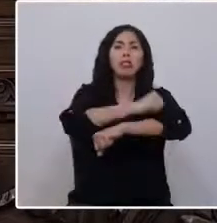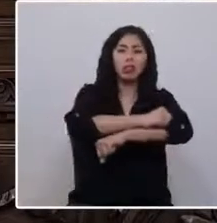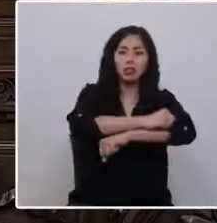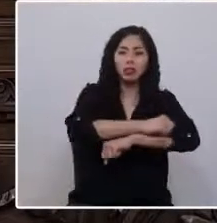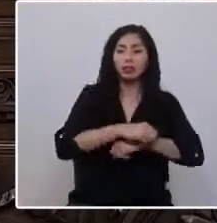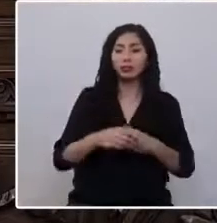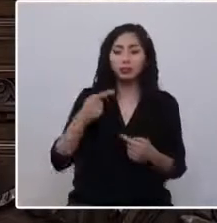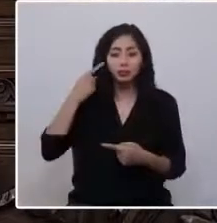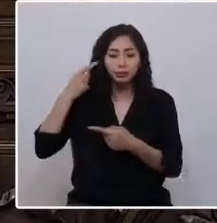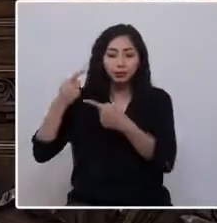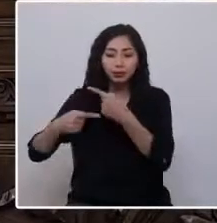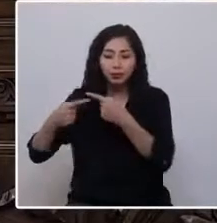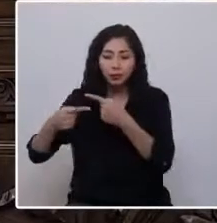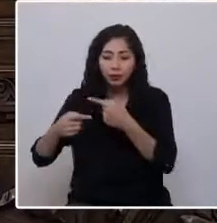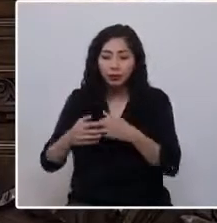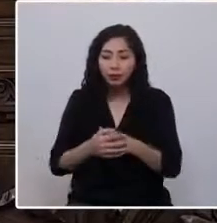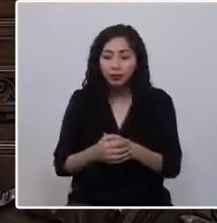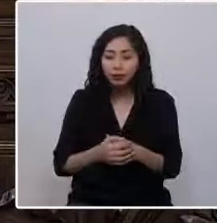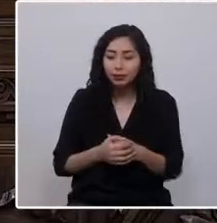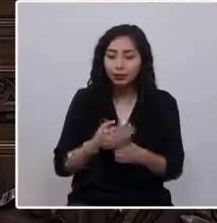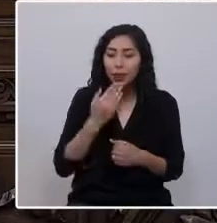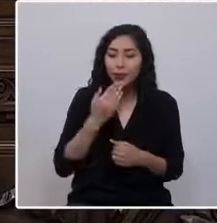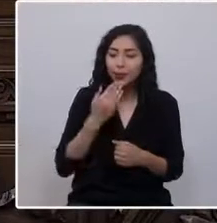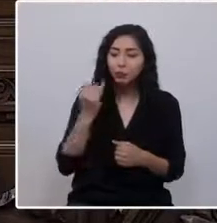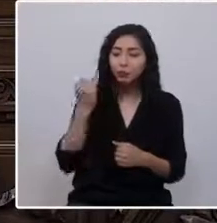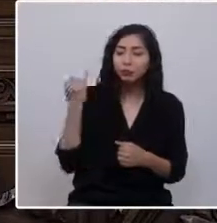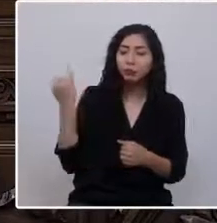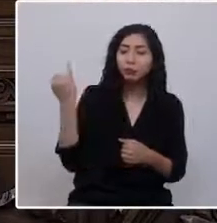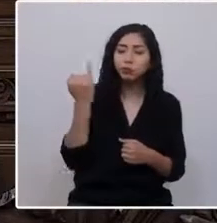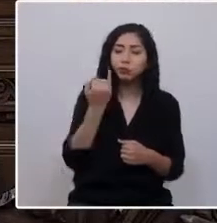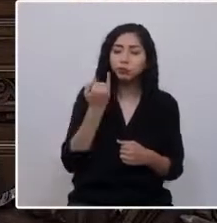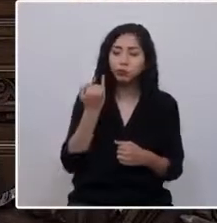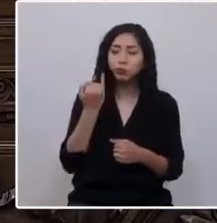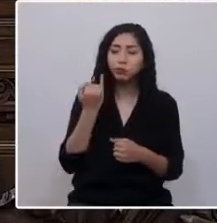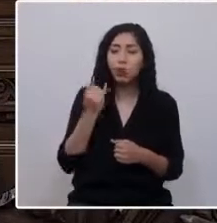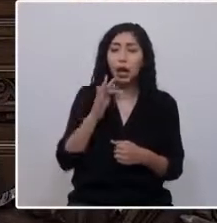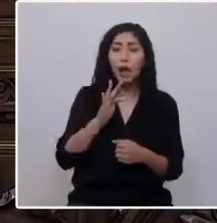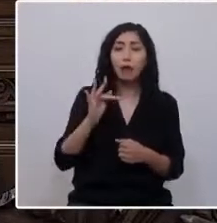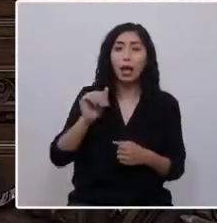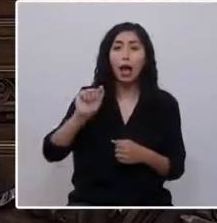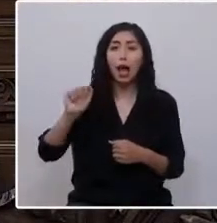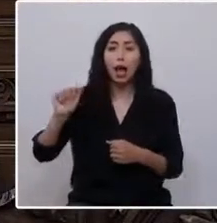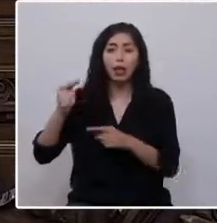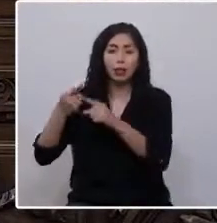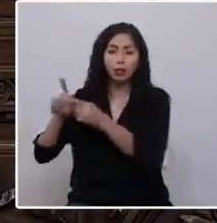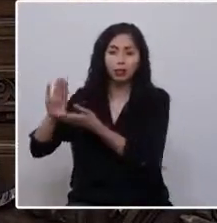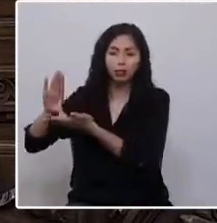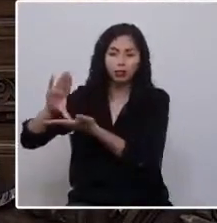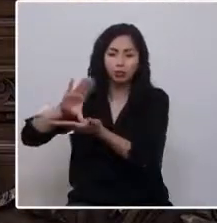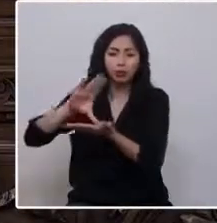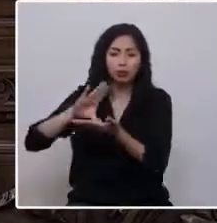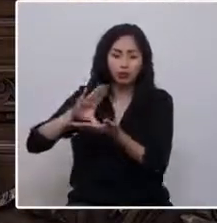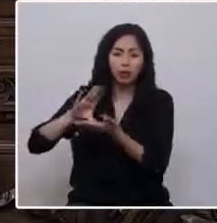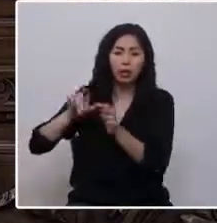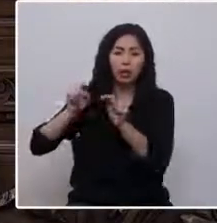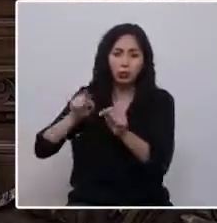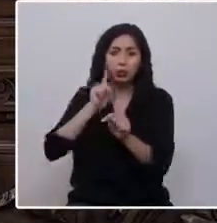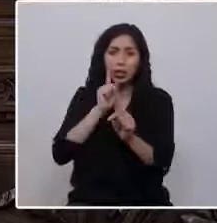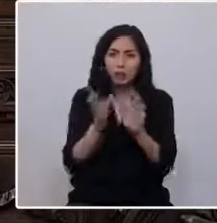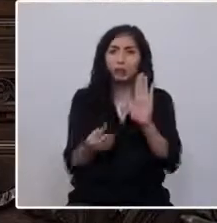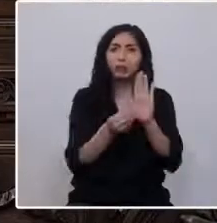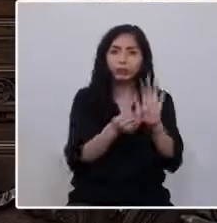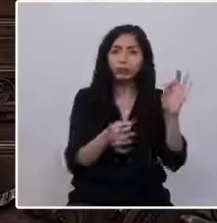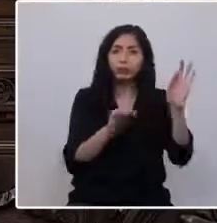total interdependencia ante agencias opuestas armadas extranjeras o elementos del presente en la construcción de un nuevo texto